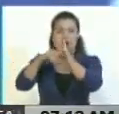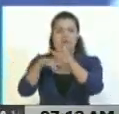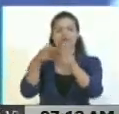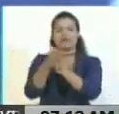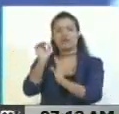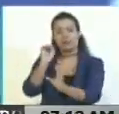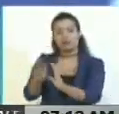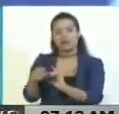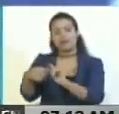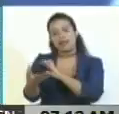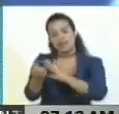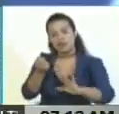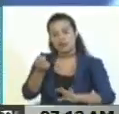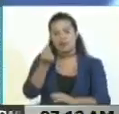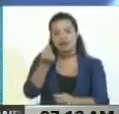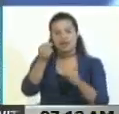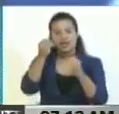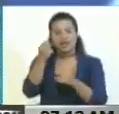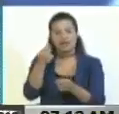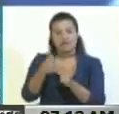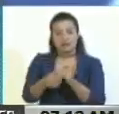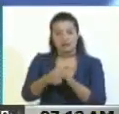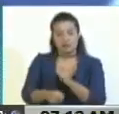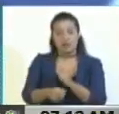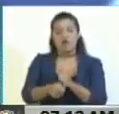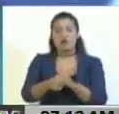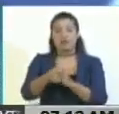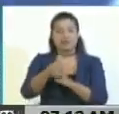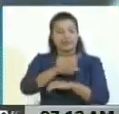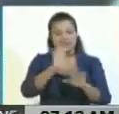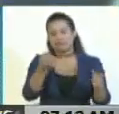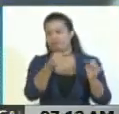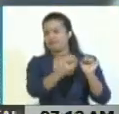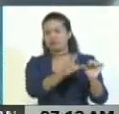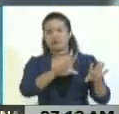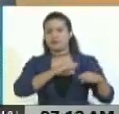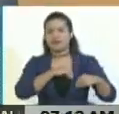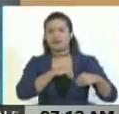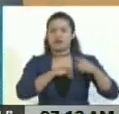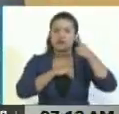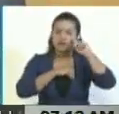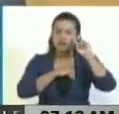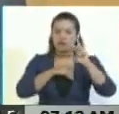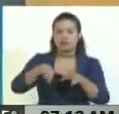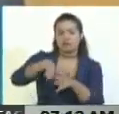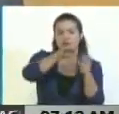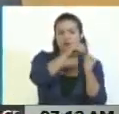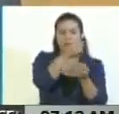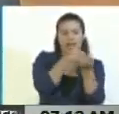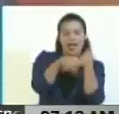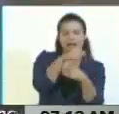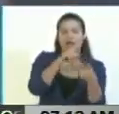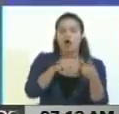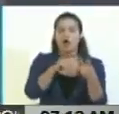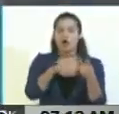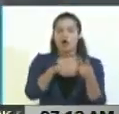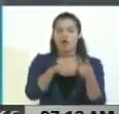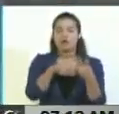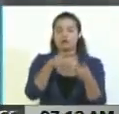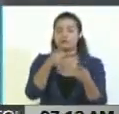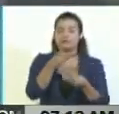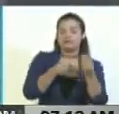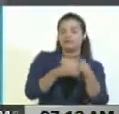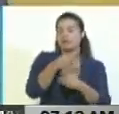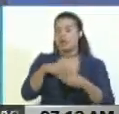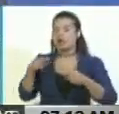y retiros de dinero en efectivo, cerrando el paso a prácticas de lavado y legitimación de capitales, así como a